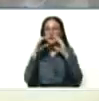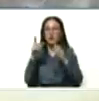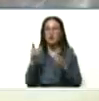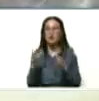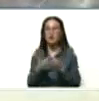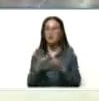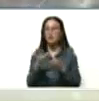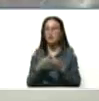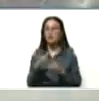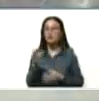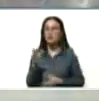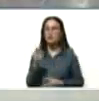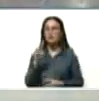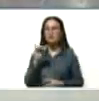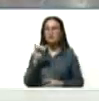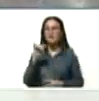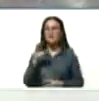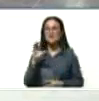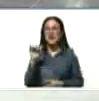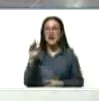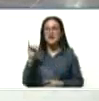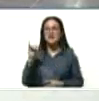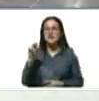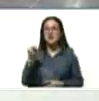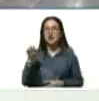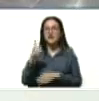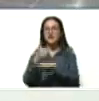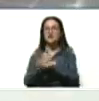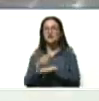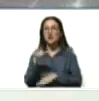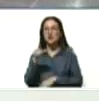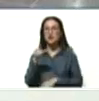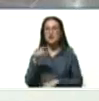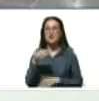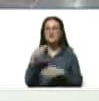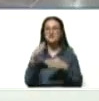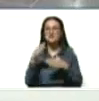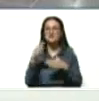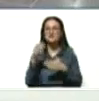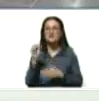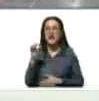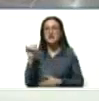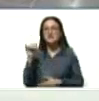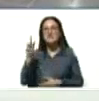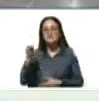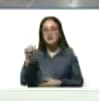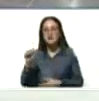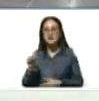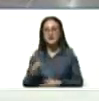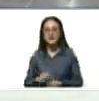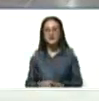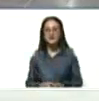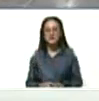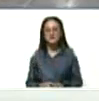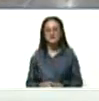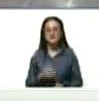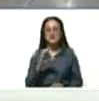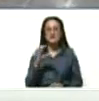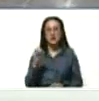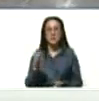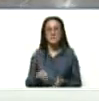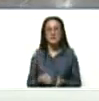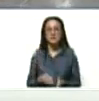Gustavo Vicaíno, director del SAIME, de Alexis Sosa, gerente del control de operaciones CCO Metro,